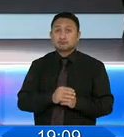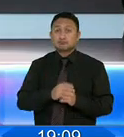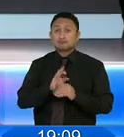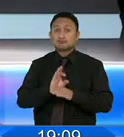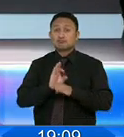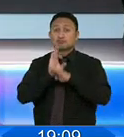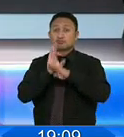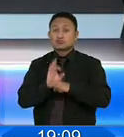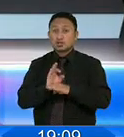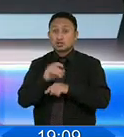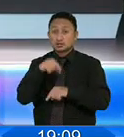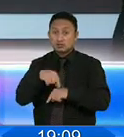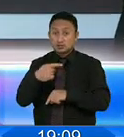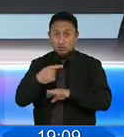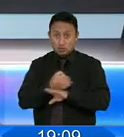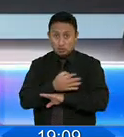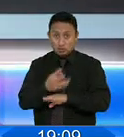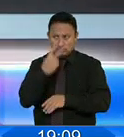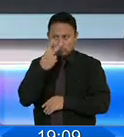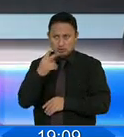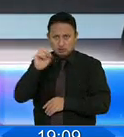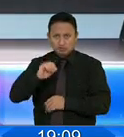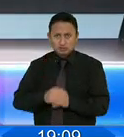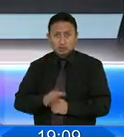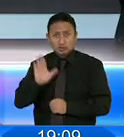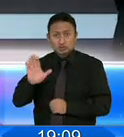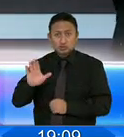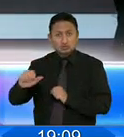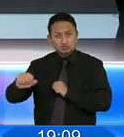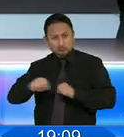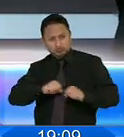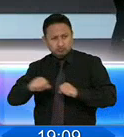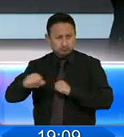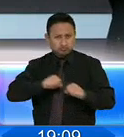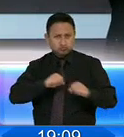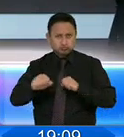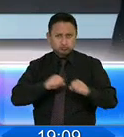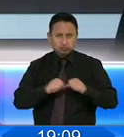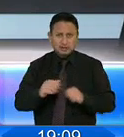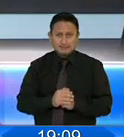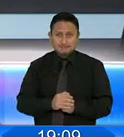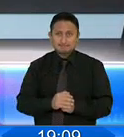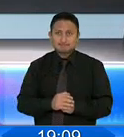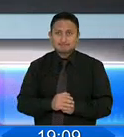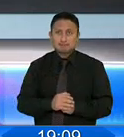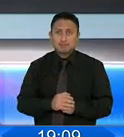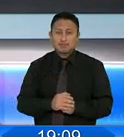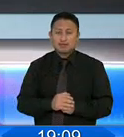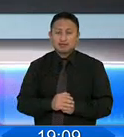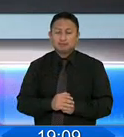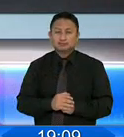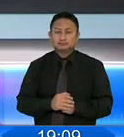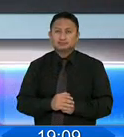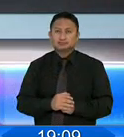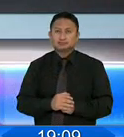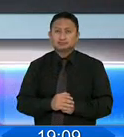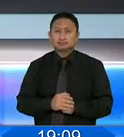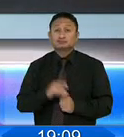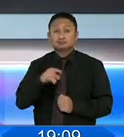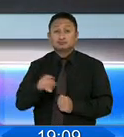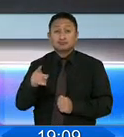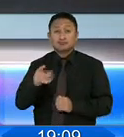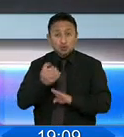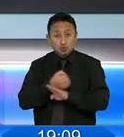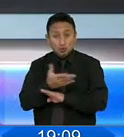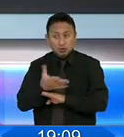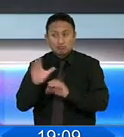esas recomendaciones, de los esfuerzos que han hecho las autoridades electorales por acogerlas y